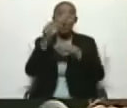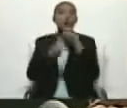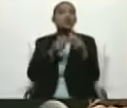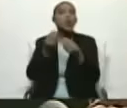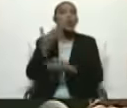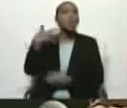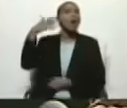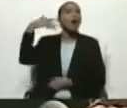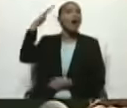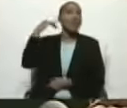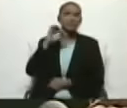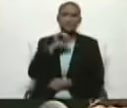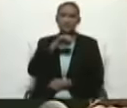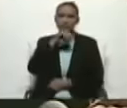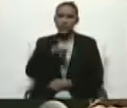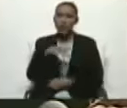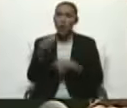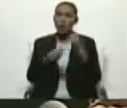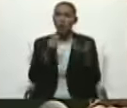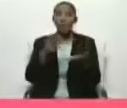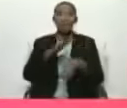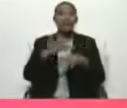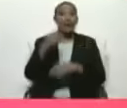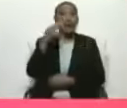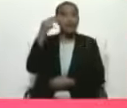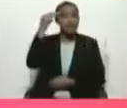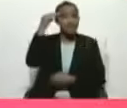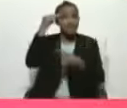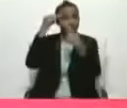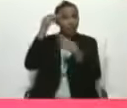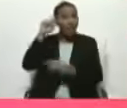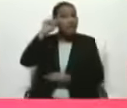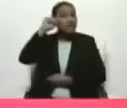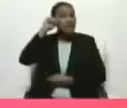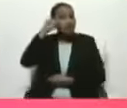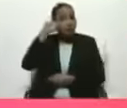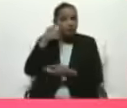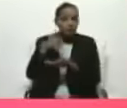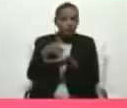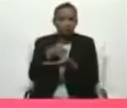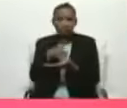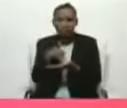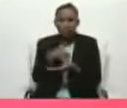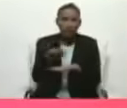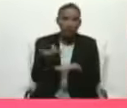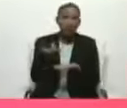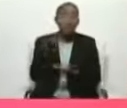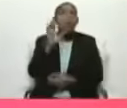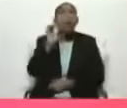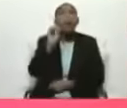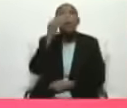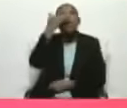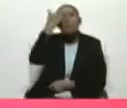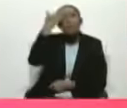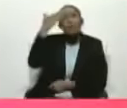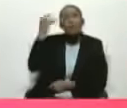antes, para que no haya memoria frágil, débil.